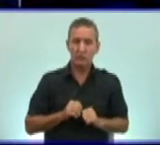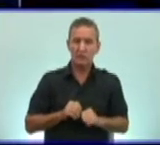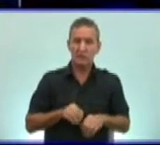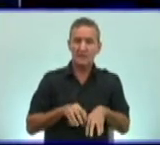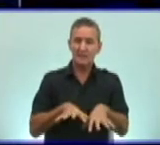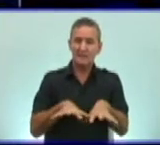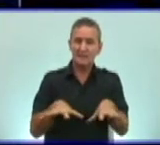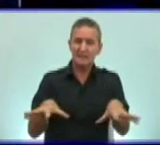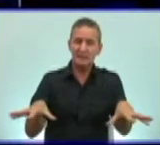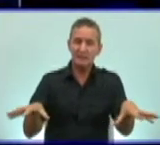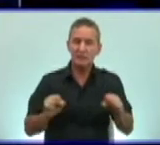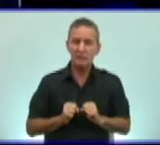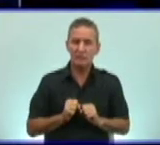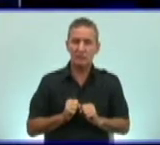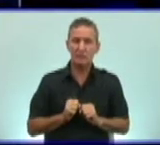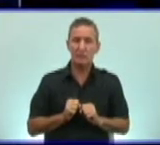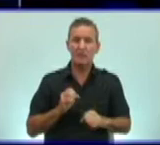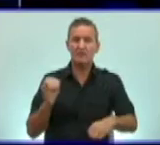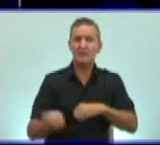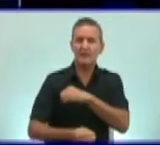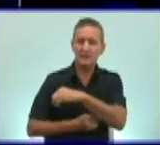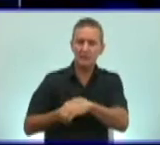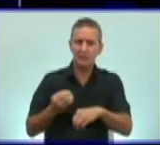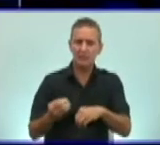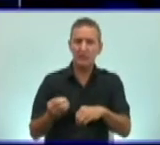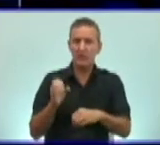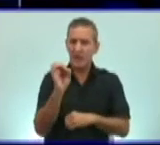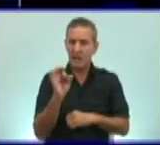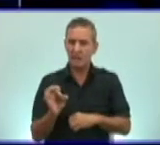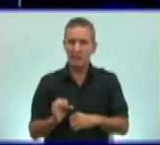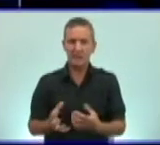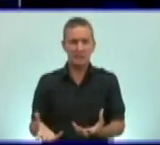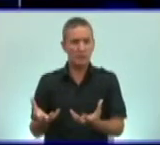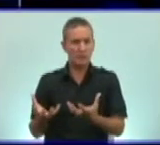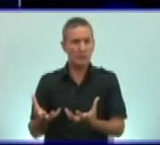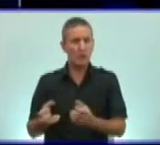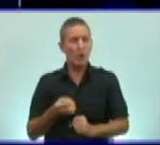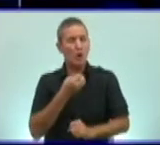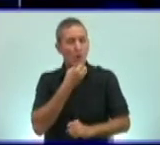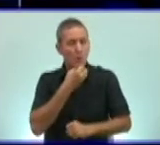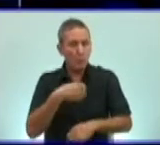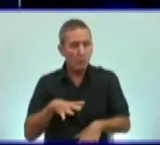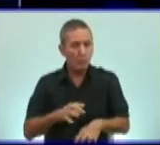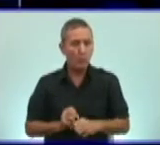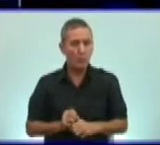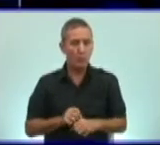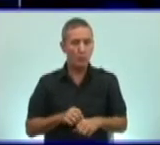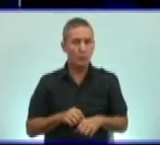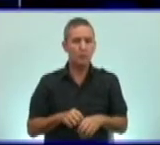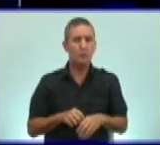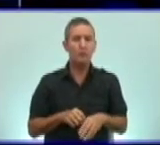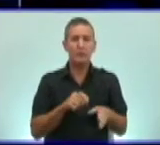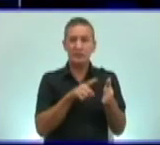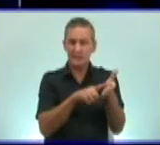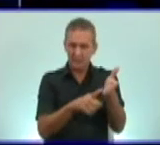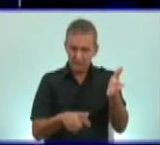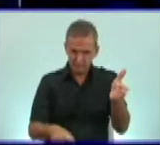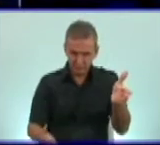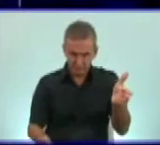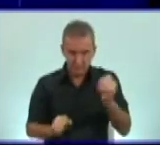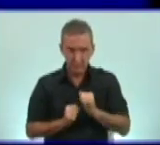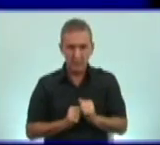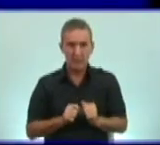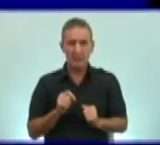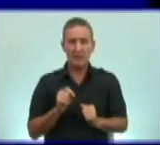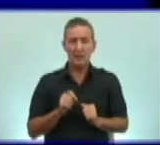han convertido en partículas cargadas. Y entonces también pues podría conducirse la corriente eléctrica. Esto que